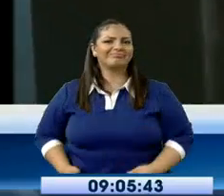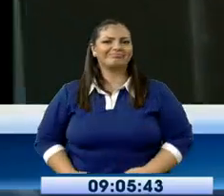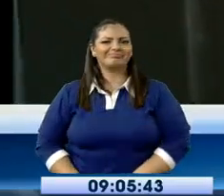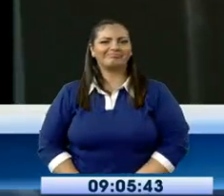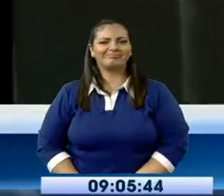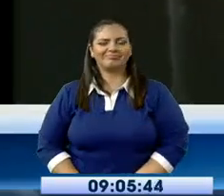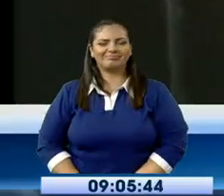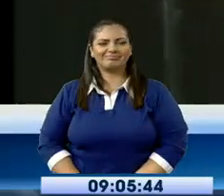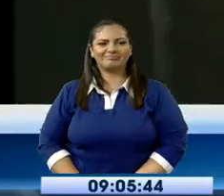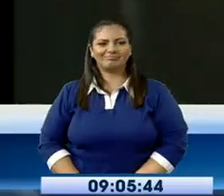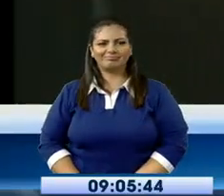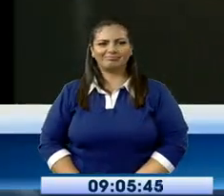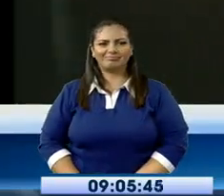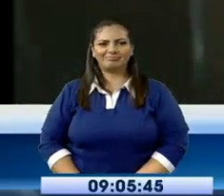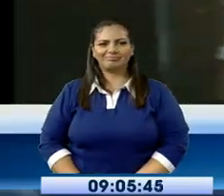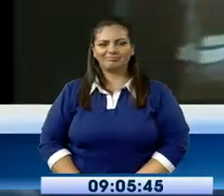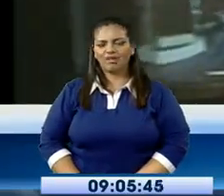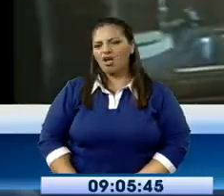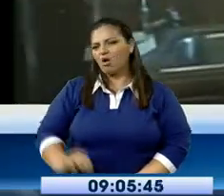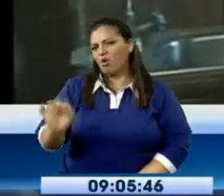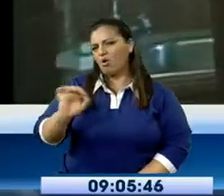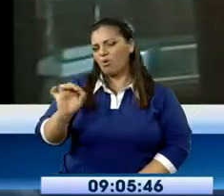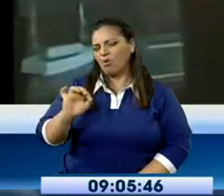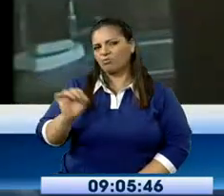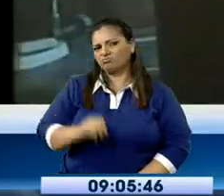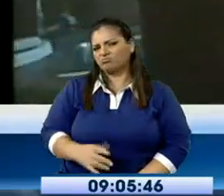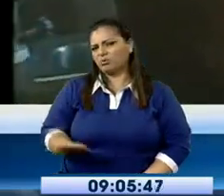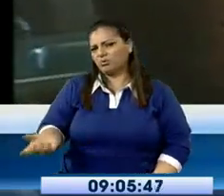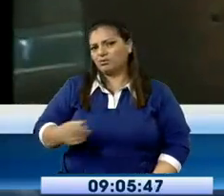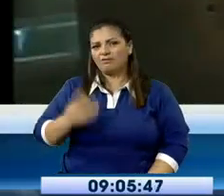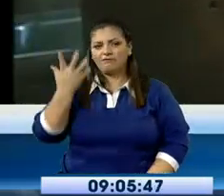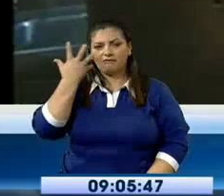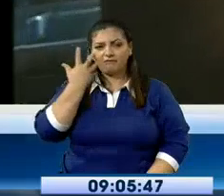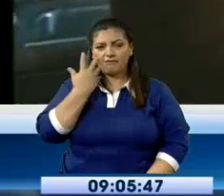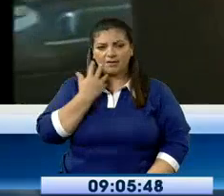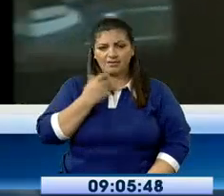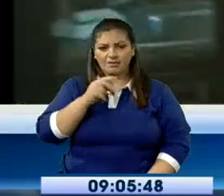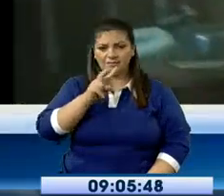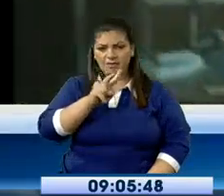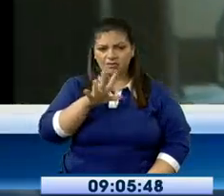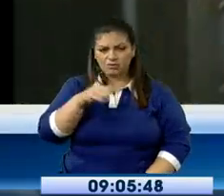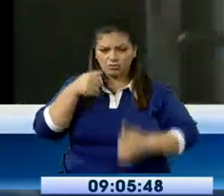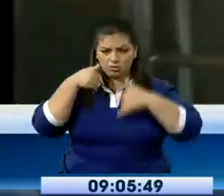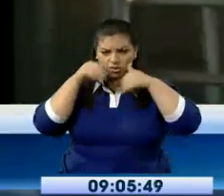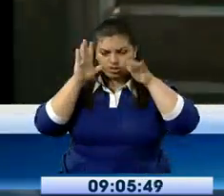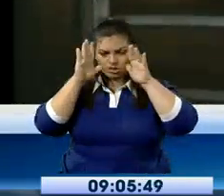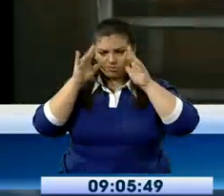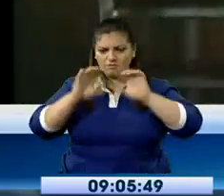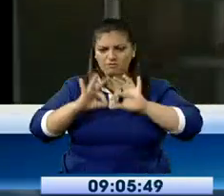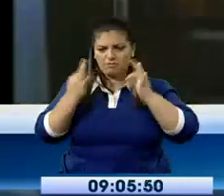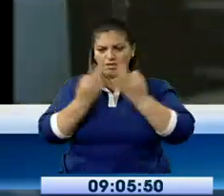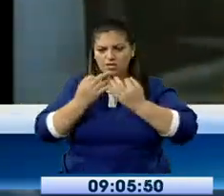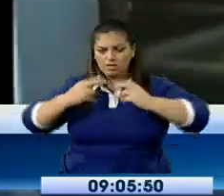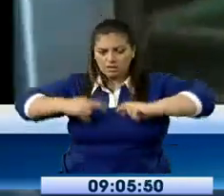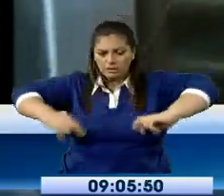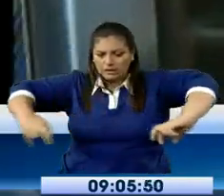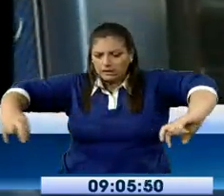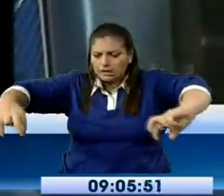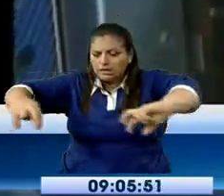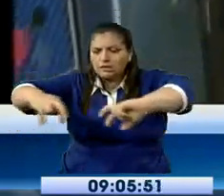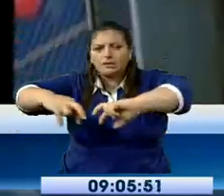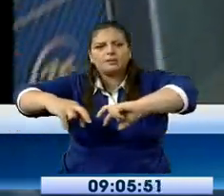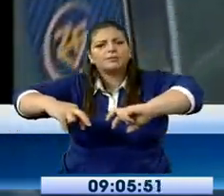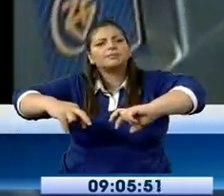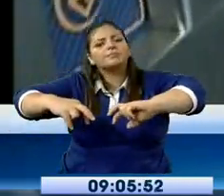equivale la cena, o sea, no tiene cena de Navidad, sin embargo, se reúne con la familia para degustar, compartir un chocolatito con pan de